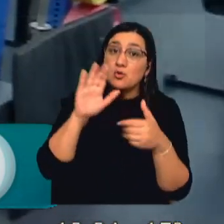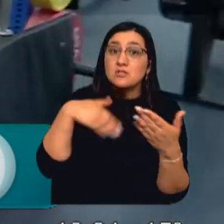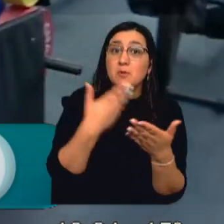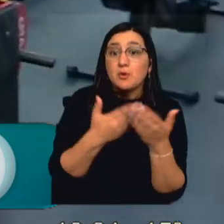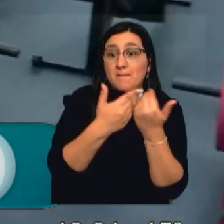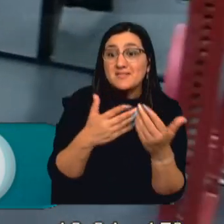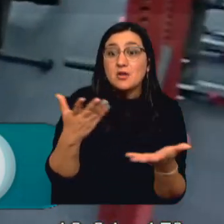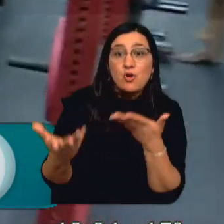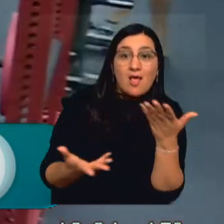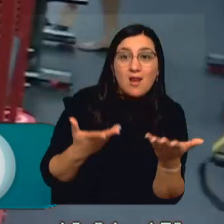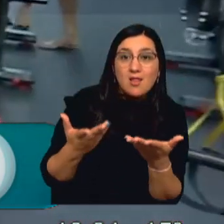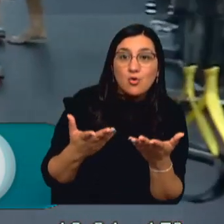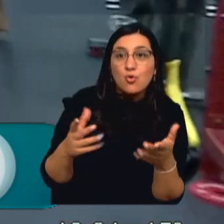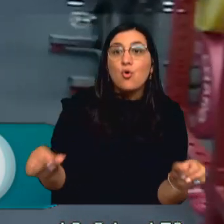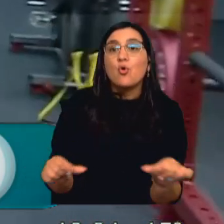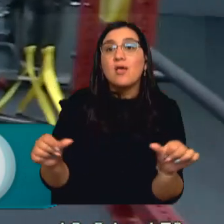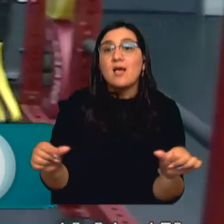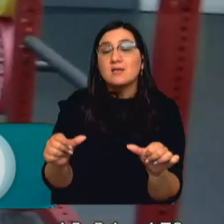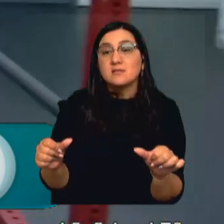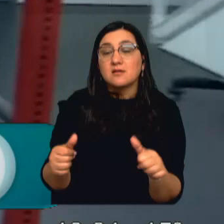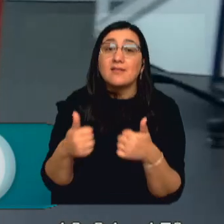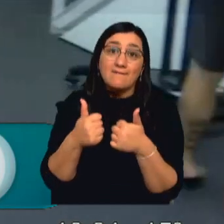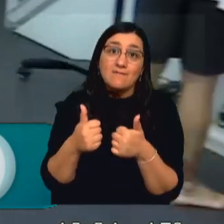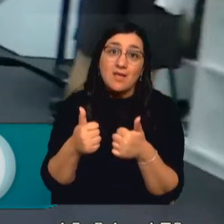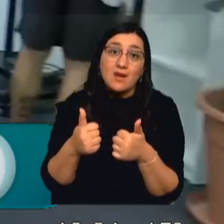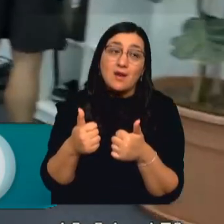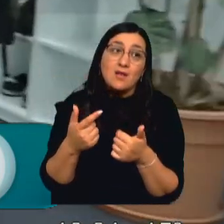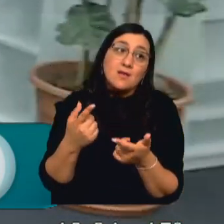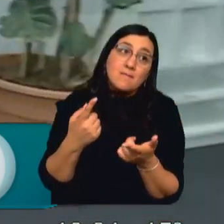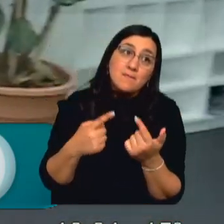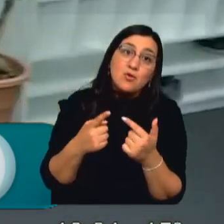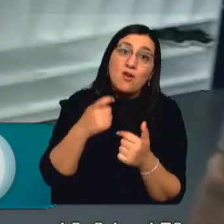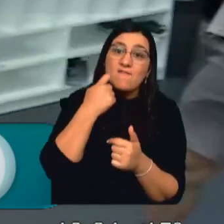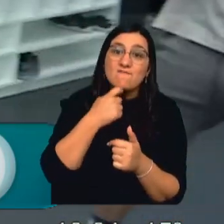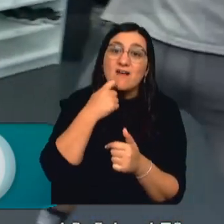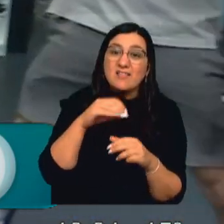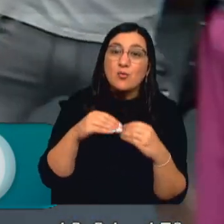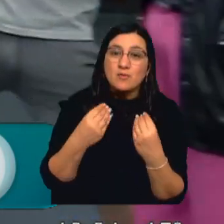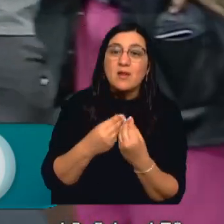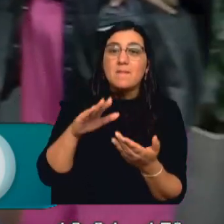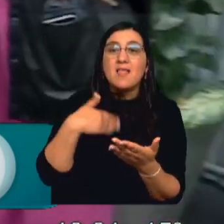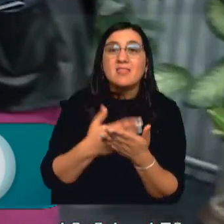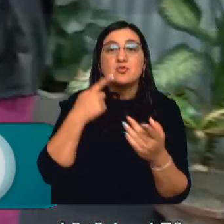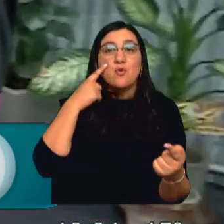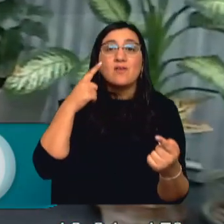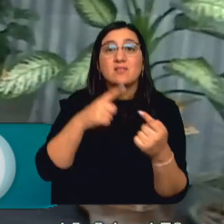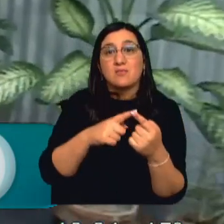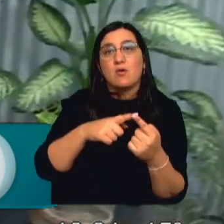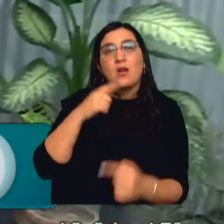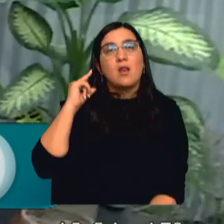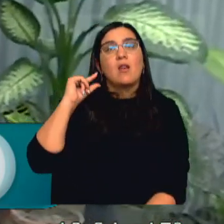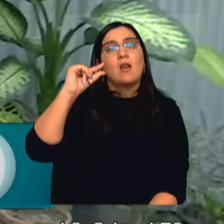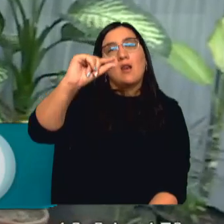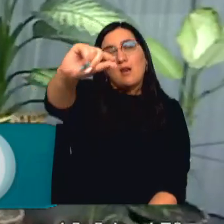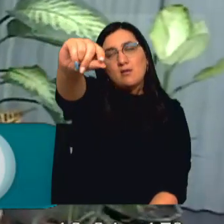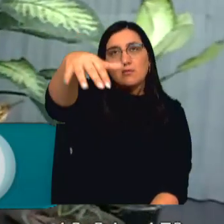arrancar con algo, lo que hace, que está bien pero no está del todo completo, es plantearse un objetivo muy lejano.